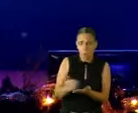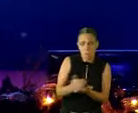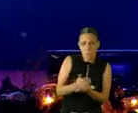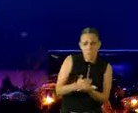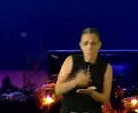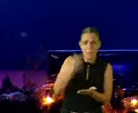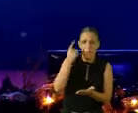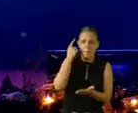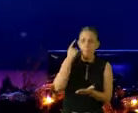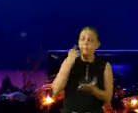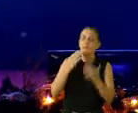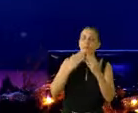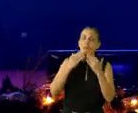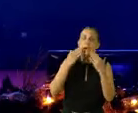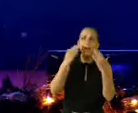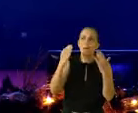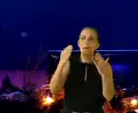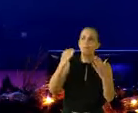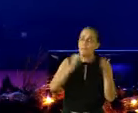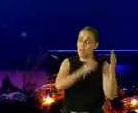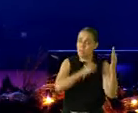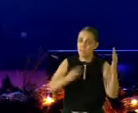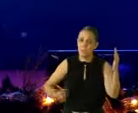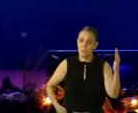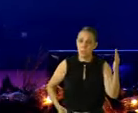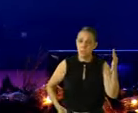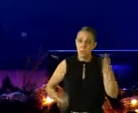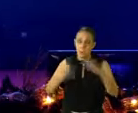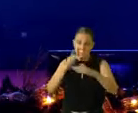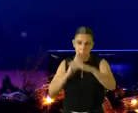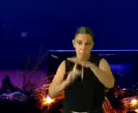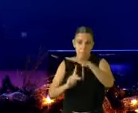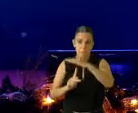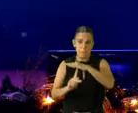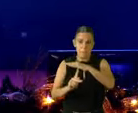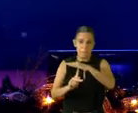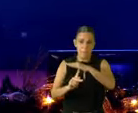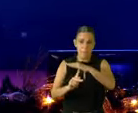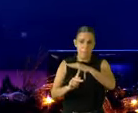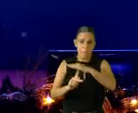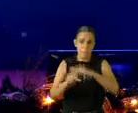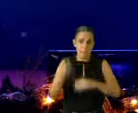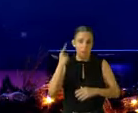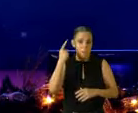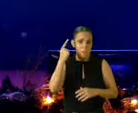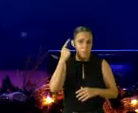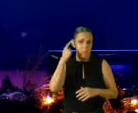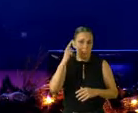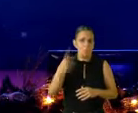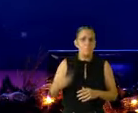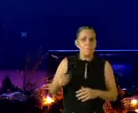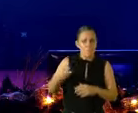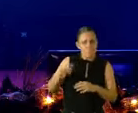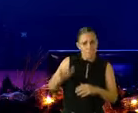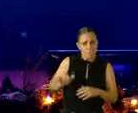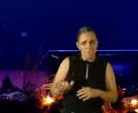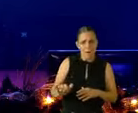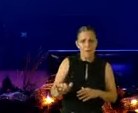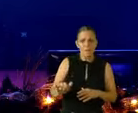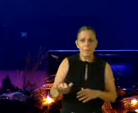jueves, y podamos aquí profetizar por lo que resta del 2021 y lo que viene para el